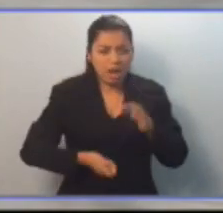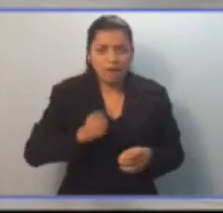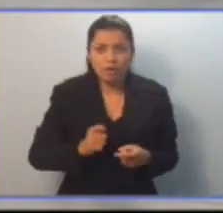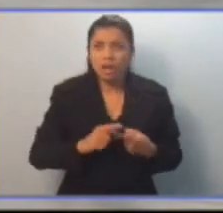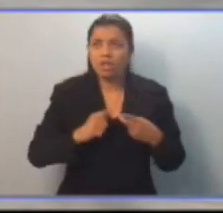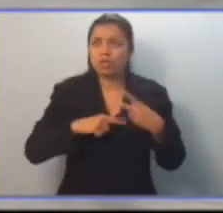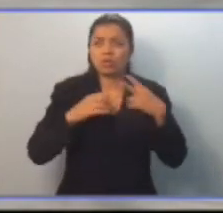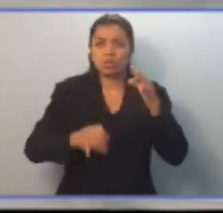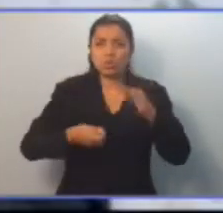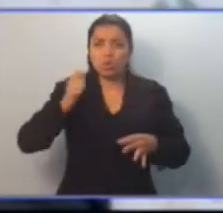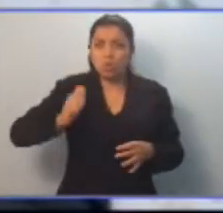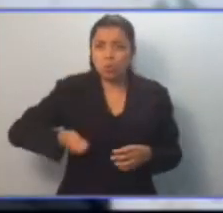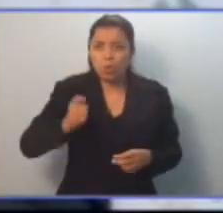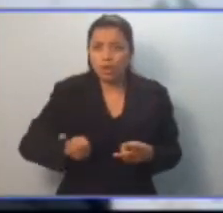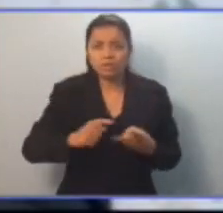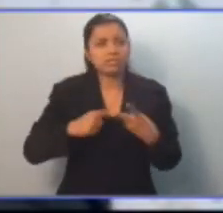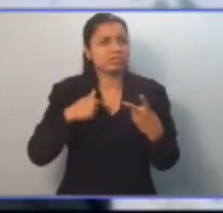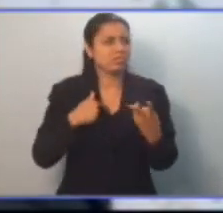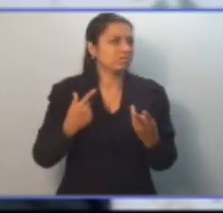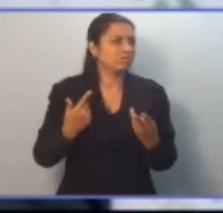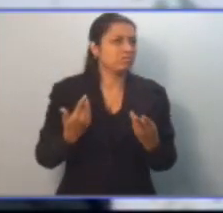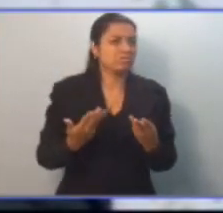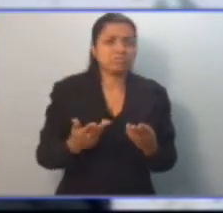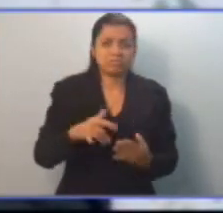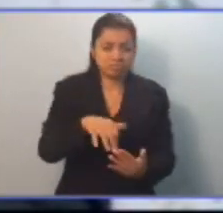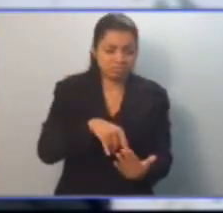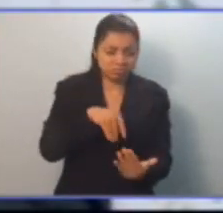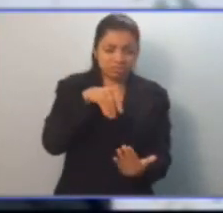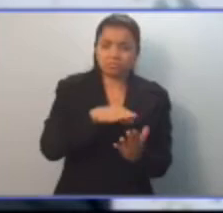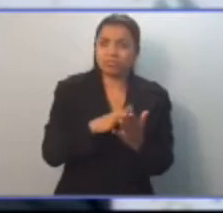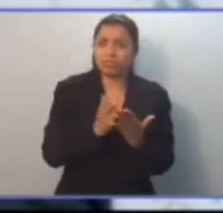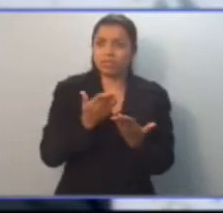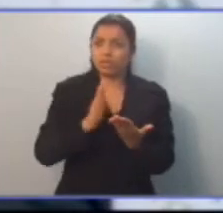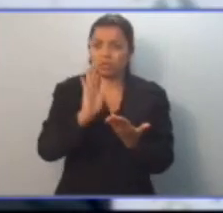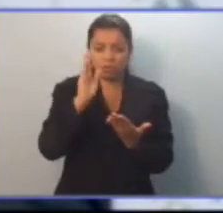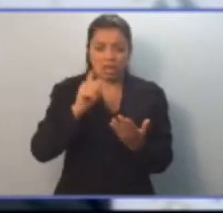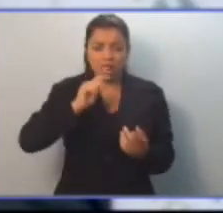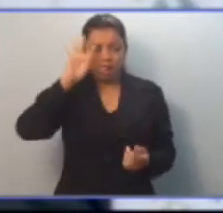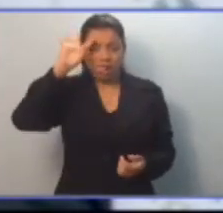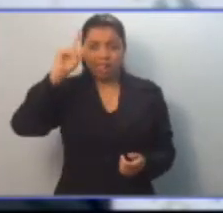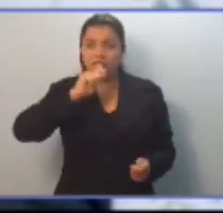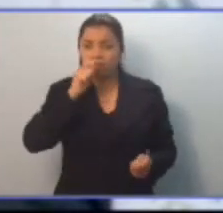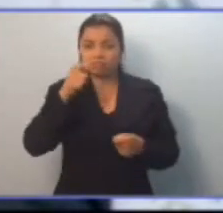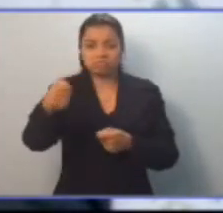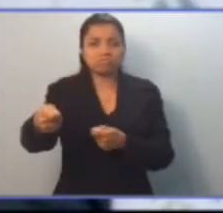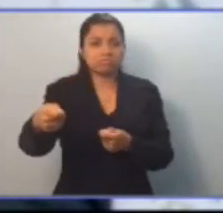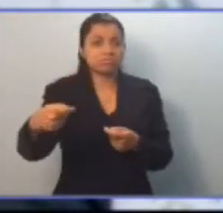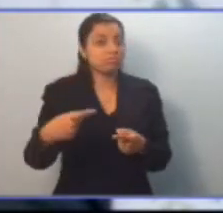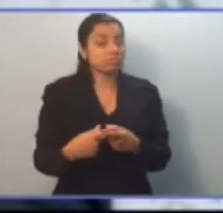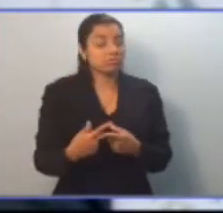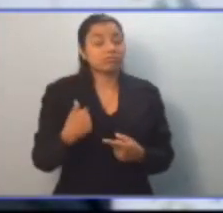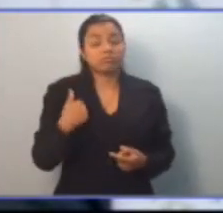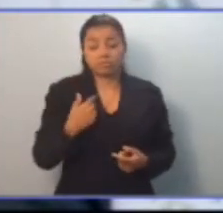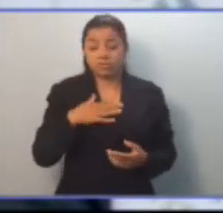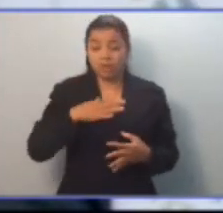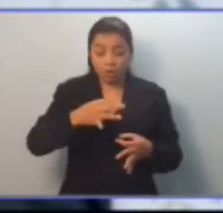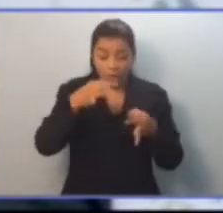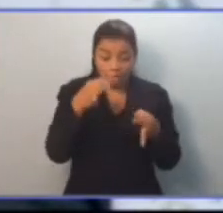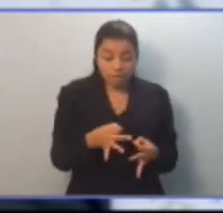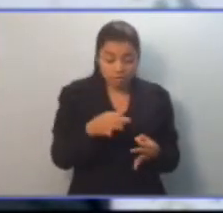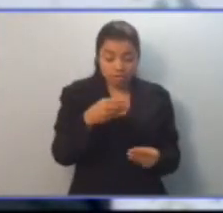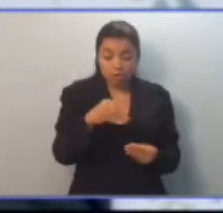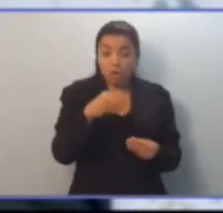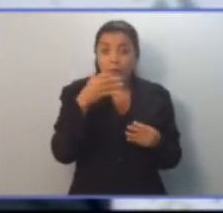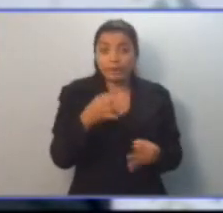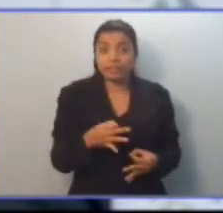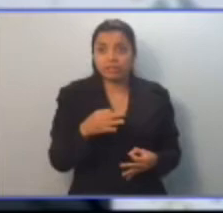juez, jamás cometería el error de presentar algo que no pueda acreditar que tengo el documento original para decir que sí